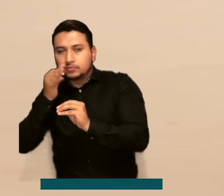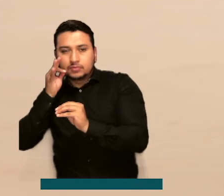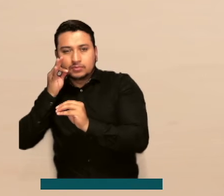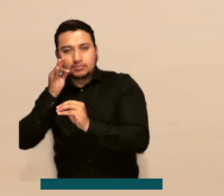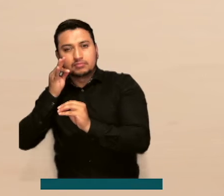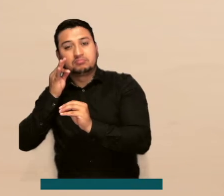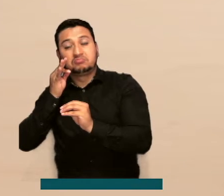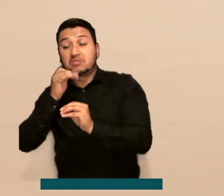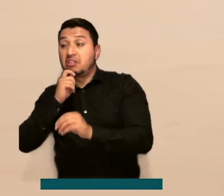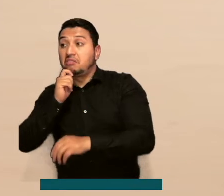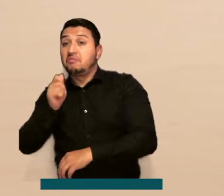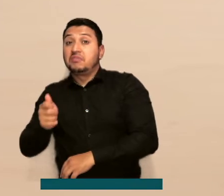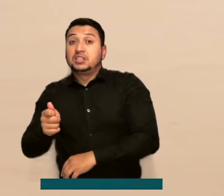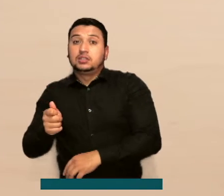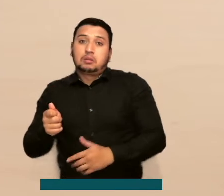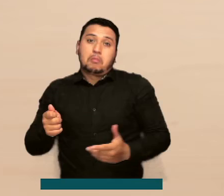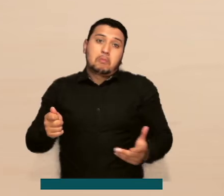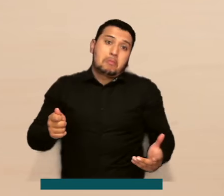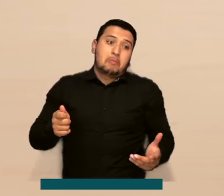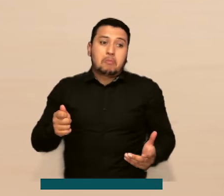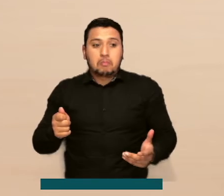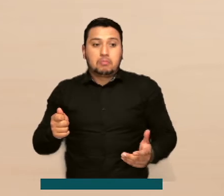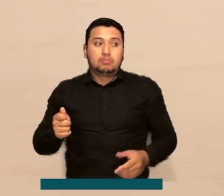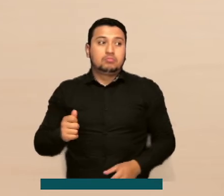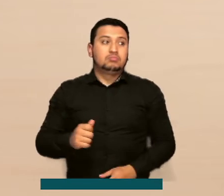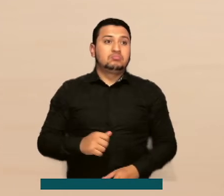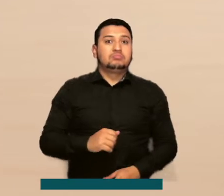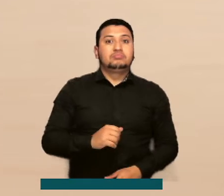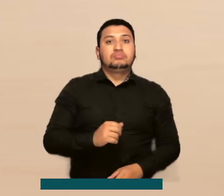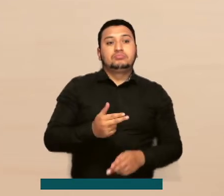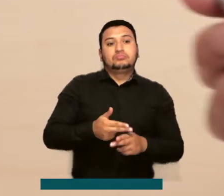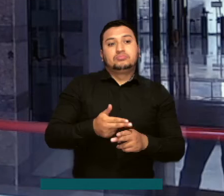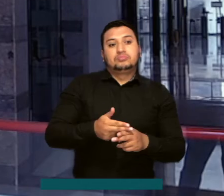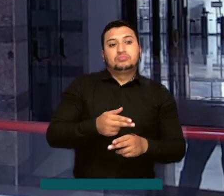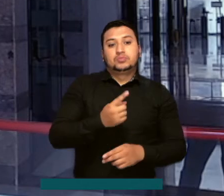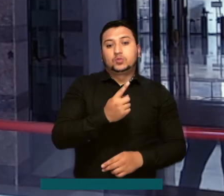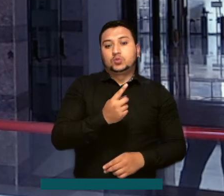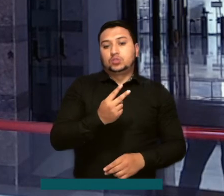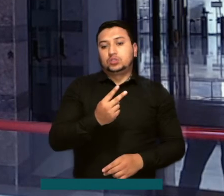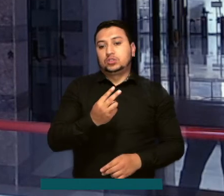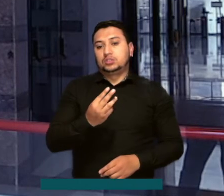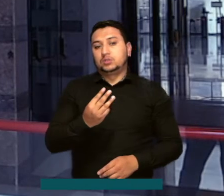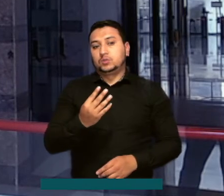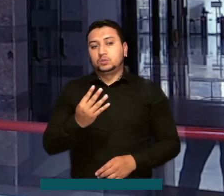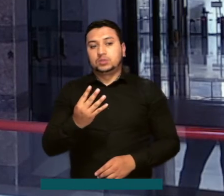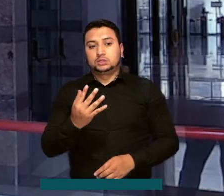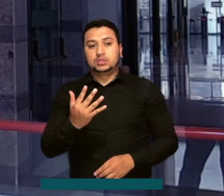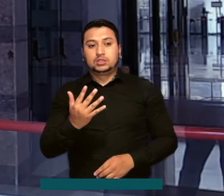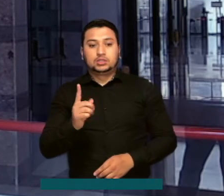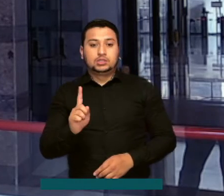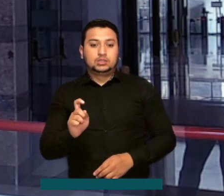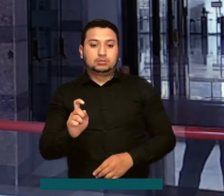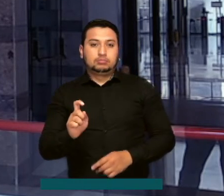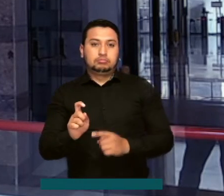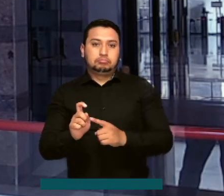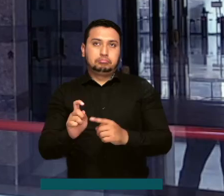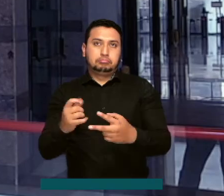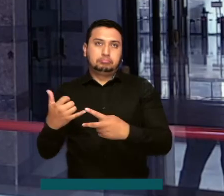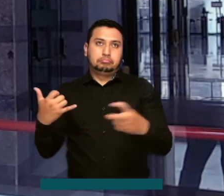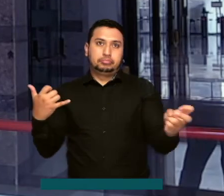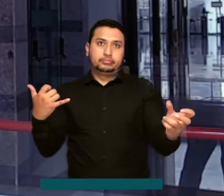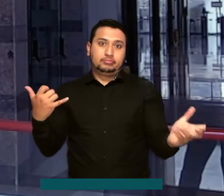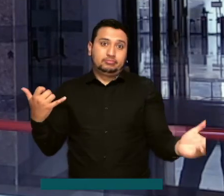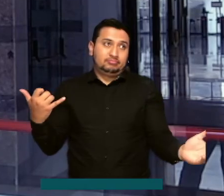usted es de los que al día de hoy todavía usa claves como contraseña o 1, 2, 3, 4, 5, 6, perdone que le diga, pero se merece que lo